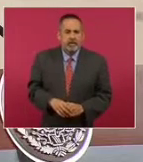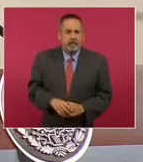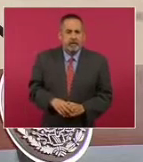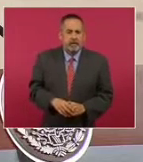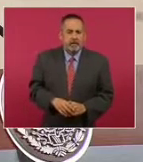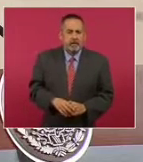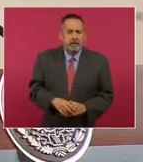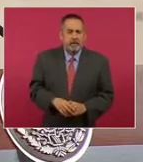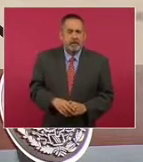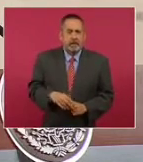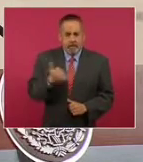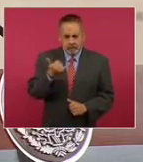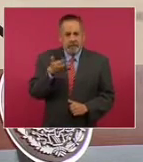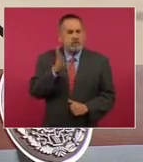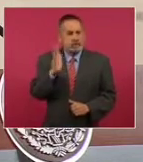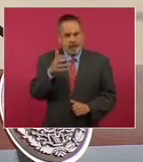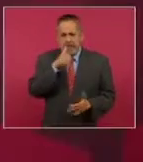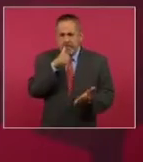Y ya lo hice.